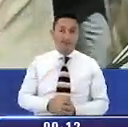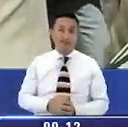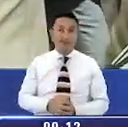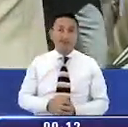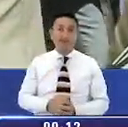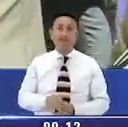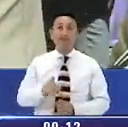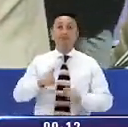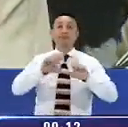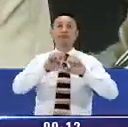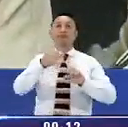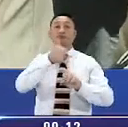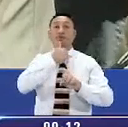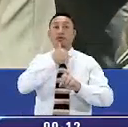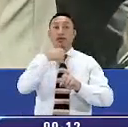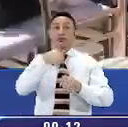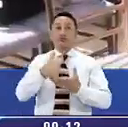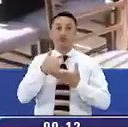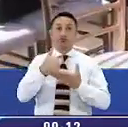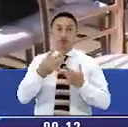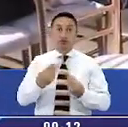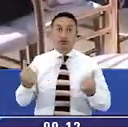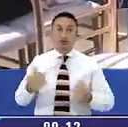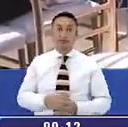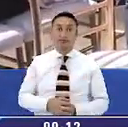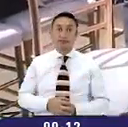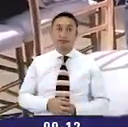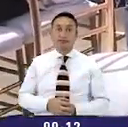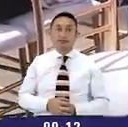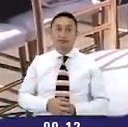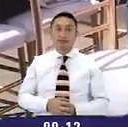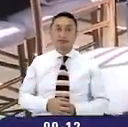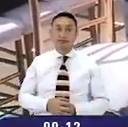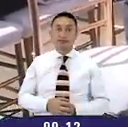empresa privada para contribuir a la sociedad. De entrada se pretende